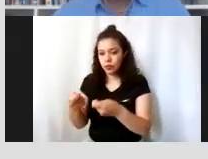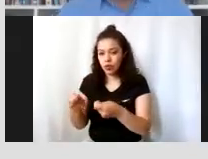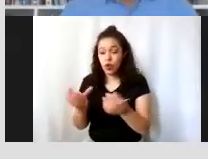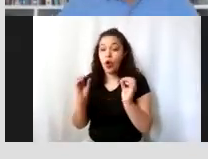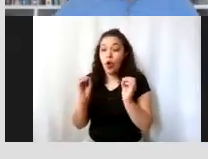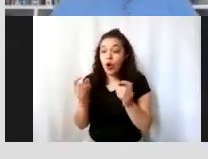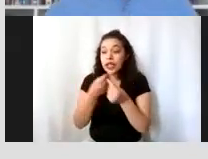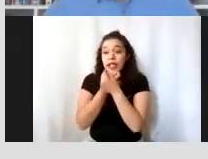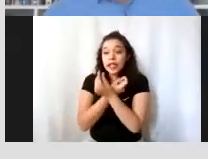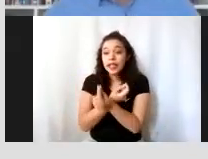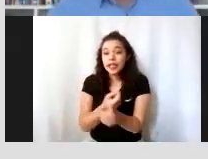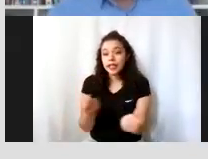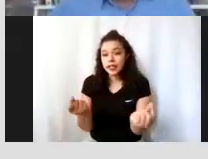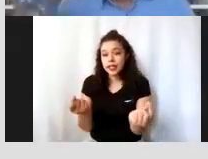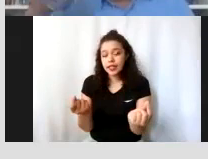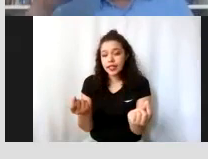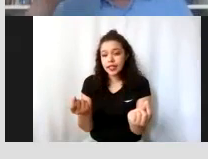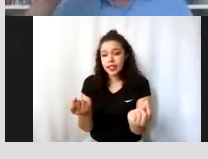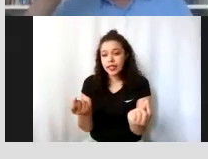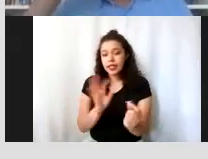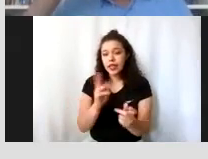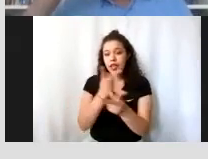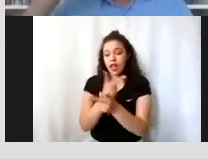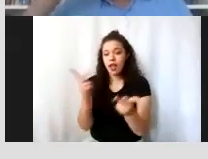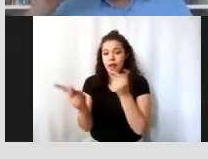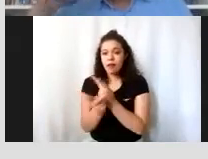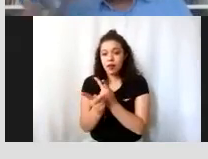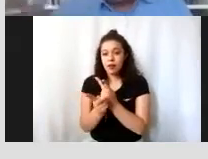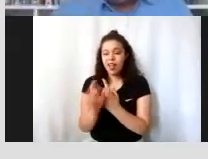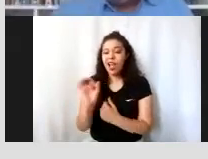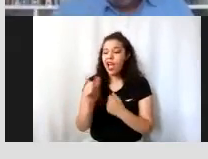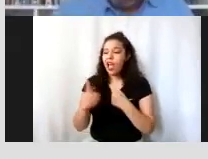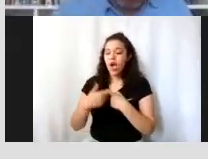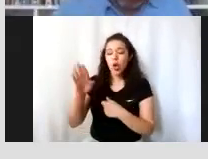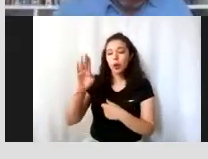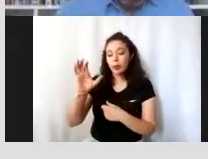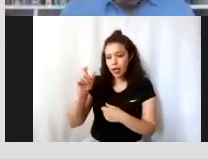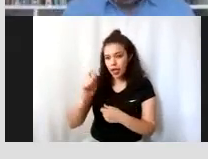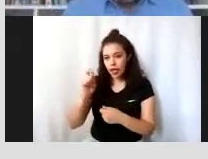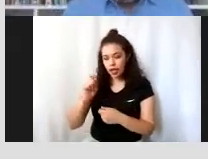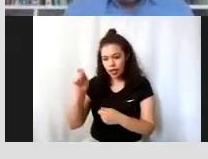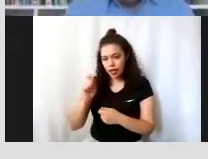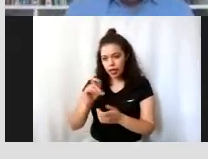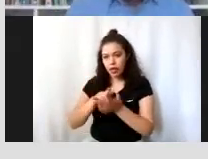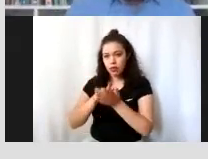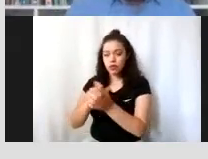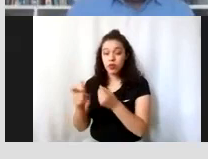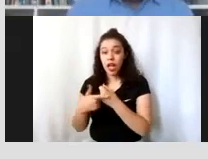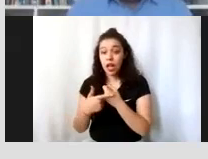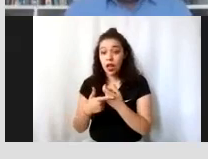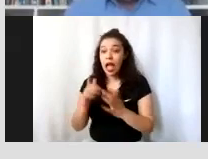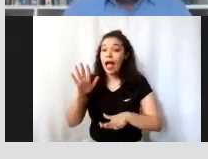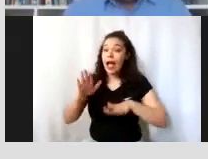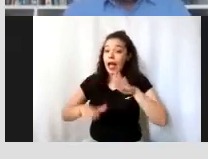niños que a la hora que se van a la prepa, se les consigue algún tipo de beca, se les consigue algún apoyo e incluso